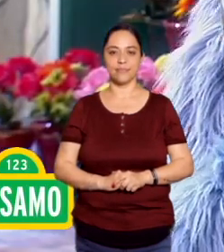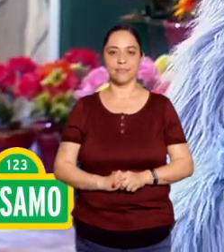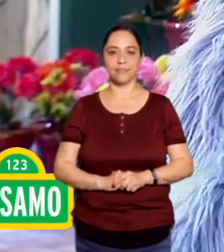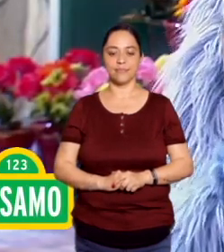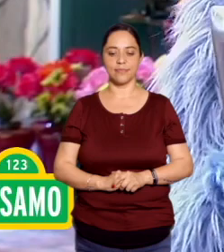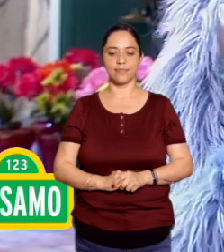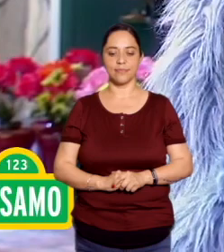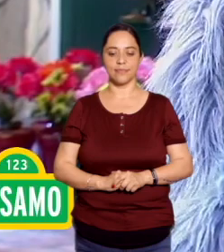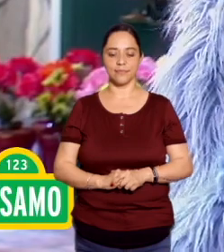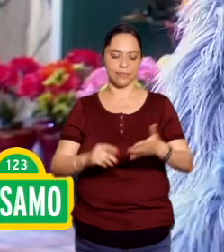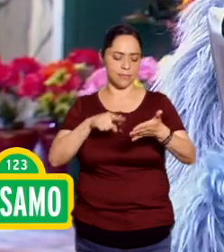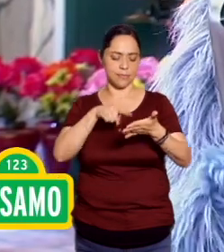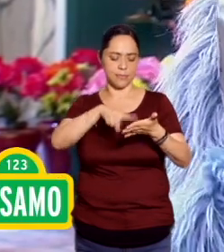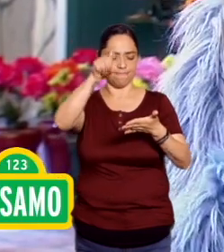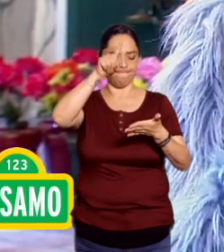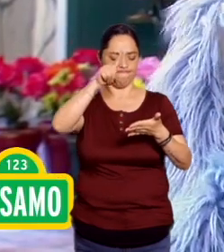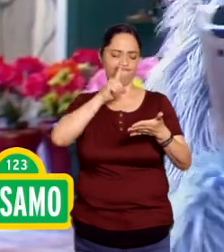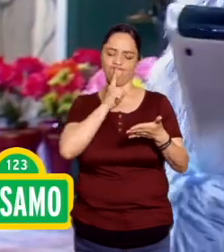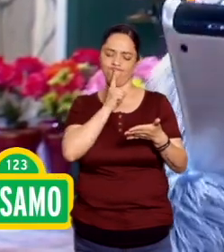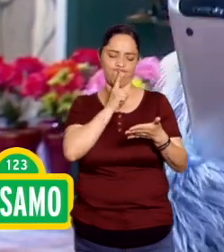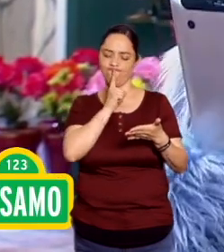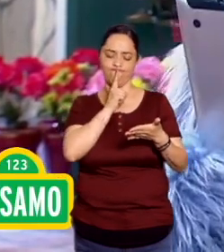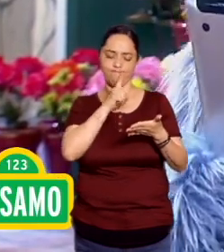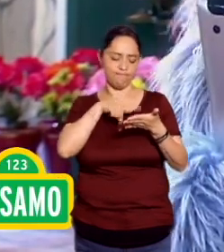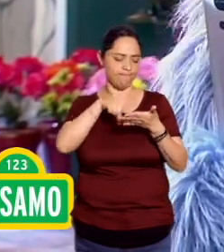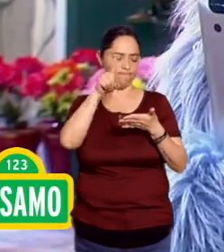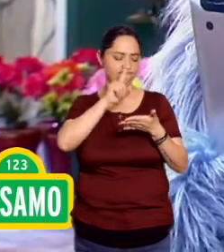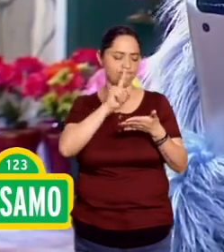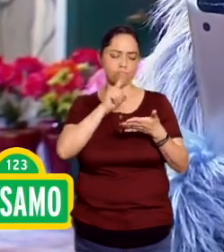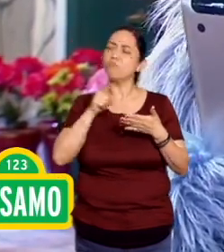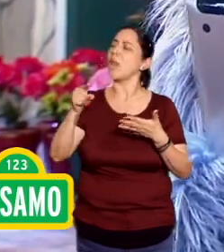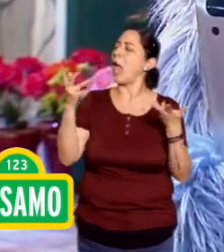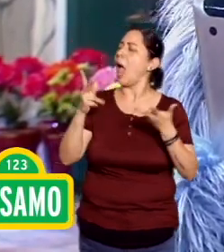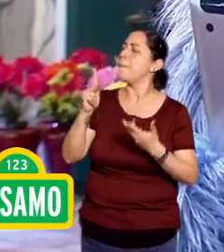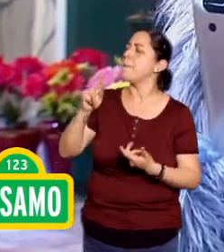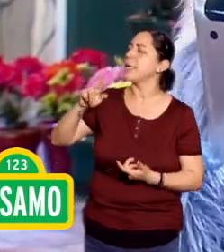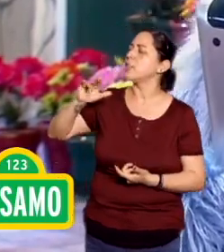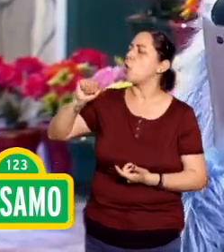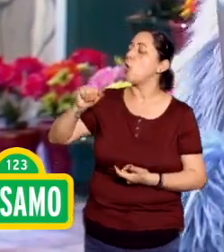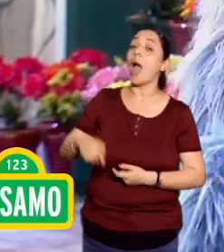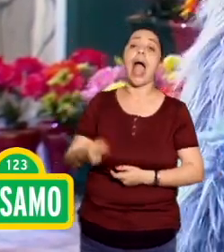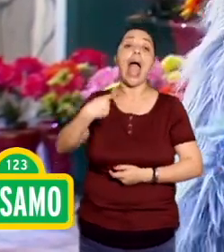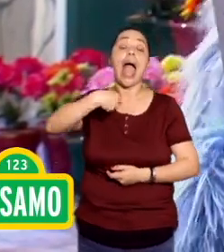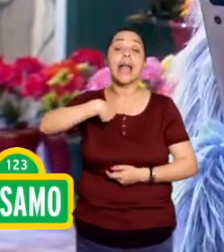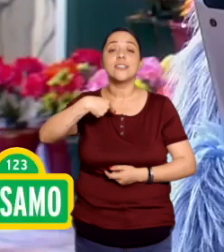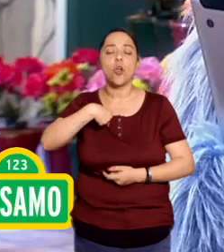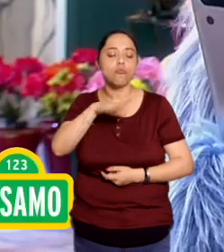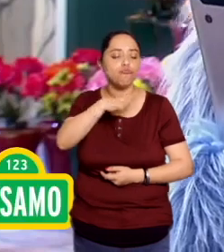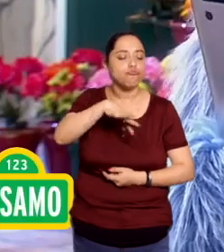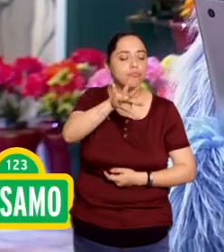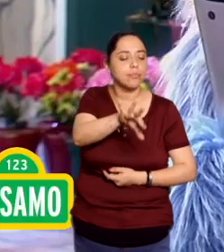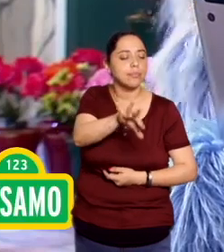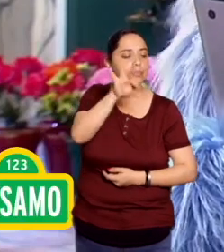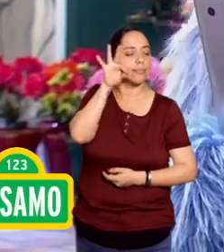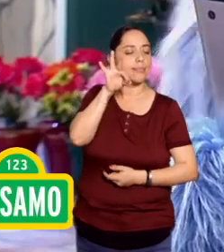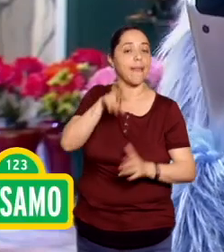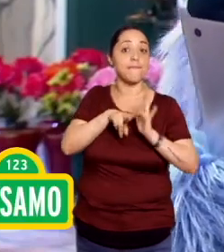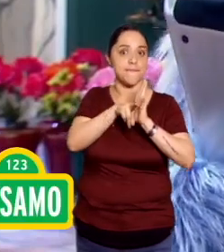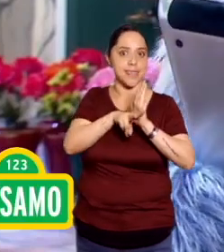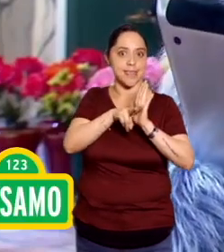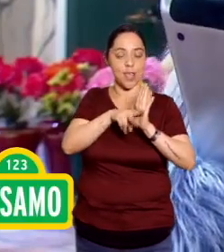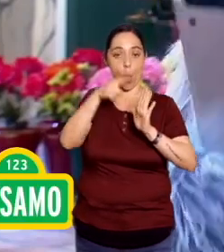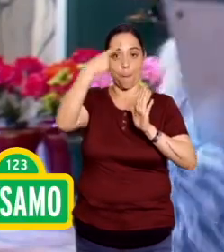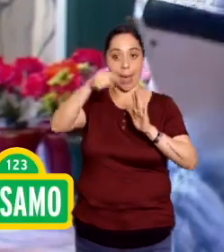¡No! ¡No, este tampoco! ¿Y ahora qué estás haciendo, Pancho? Ah, estoy seleccionando un video